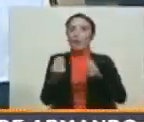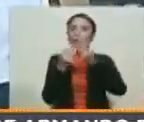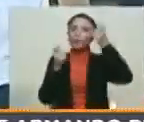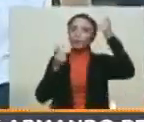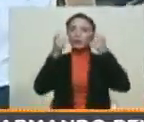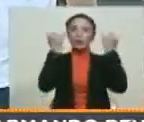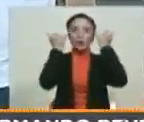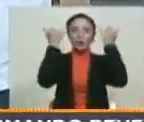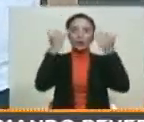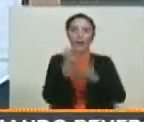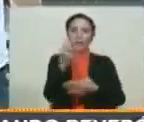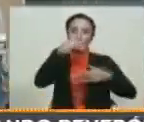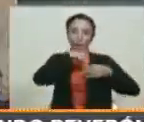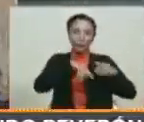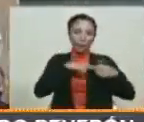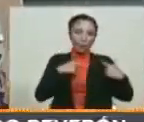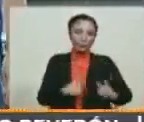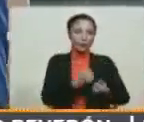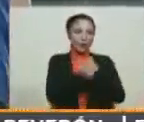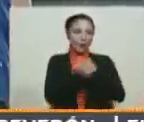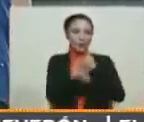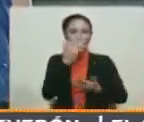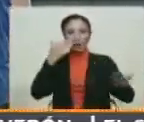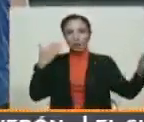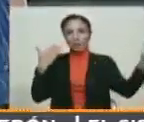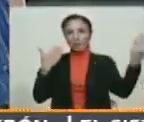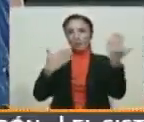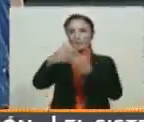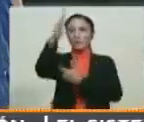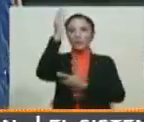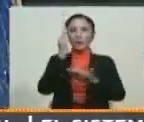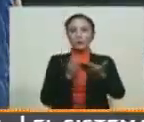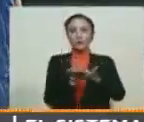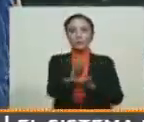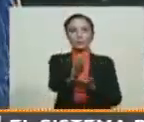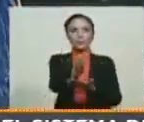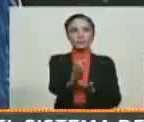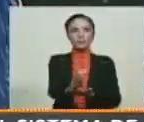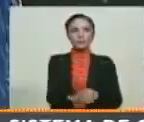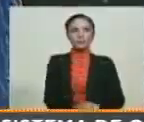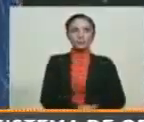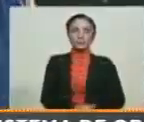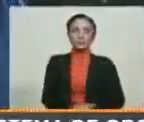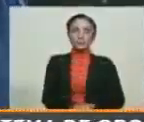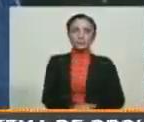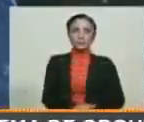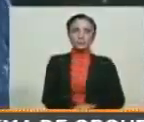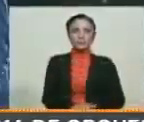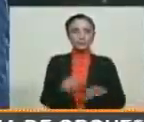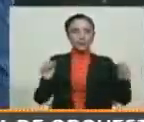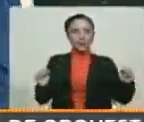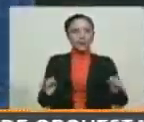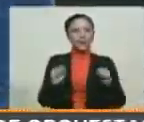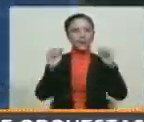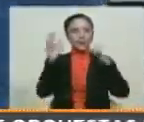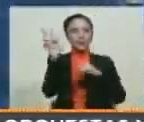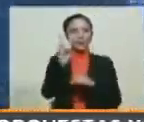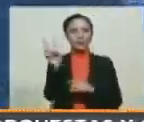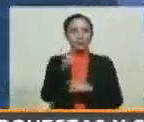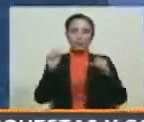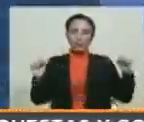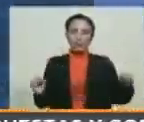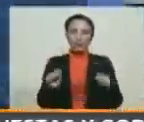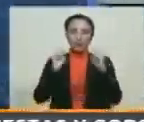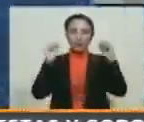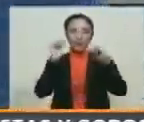desde nuestro corazón hasta la victoria siempre portuguesa querida desde fuera que